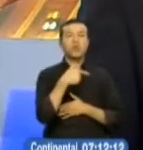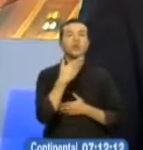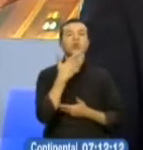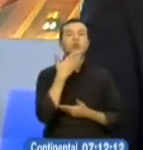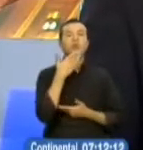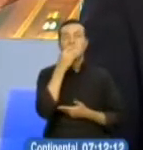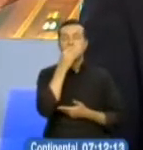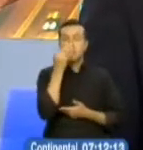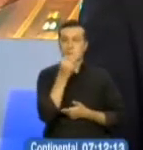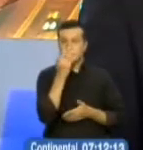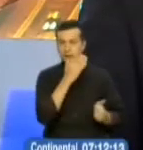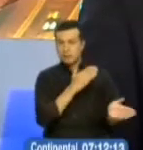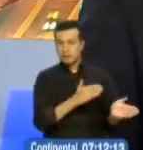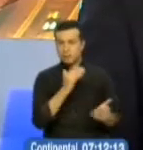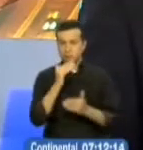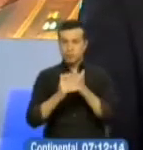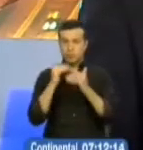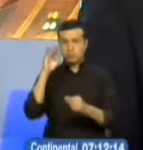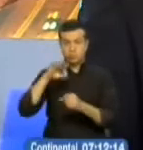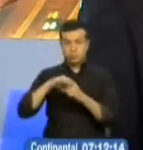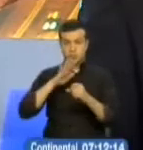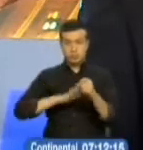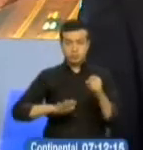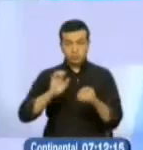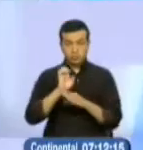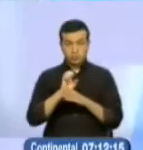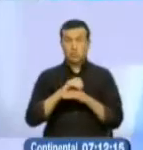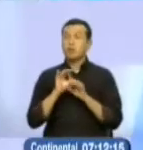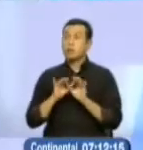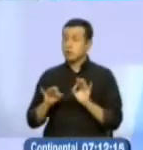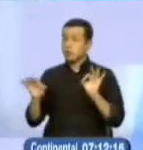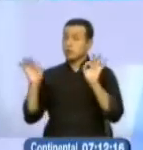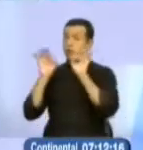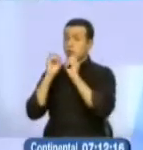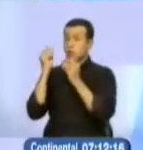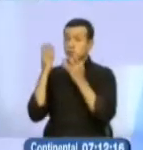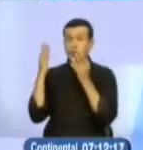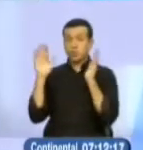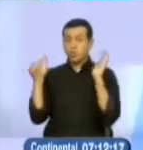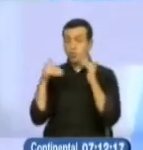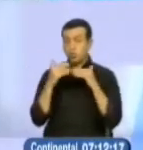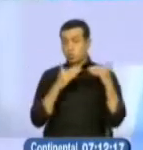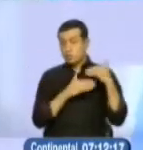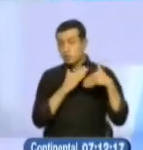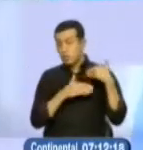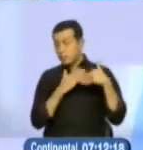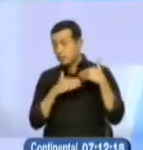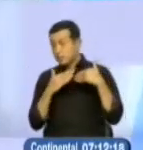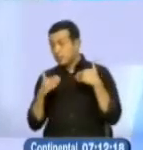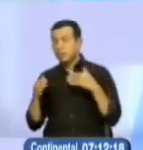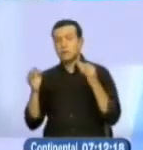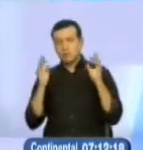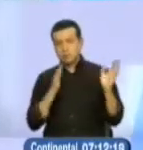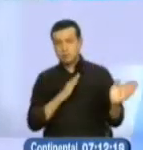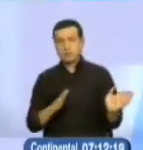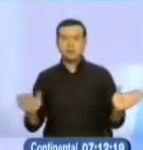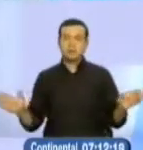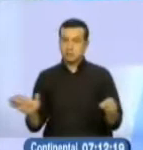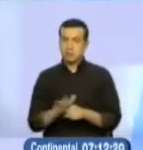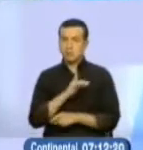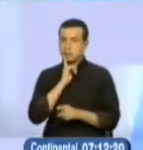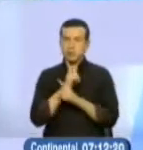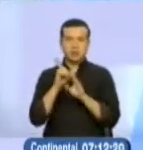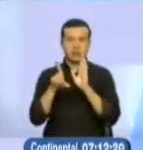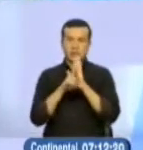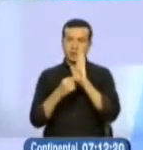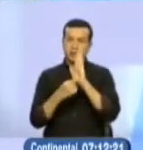legitimidad del proceso electoral ecuatoriano y es muy importante que todas las etapas se realicen conforme a lo que señala la ley